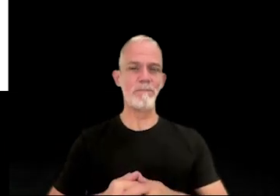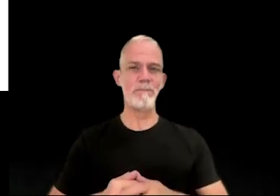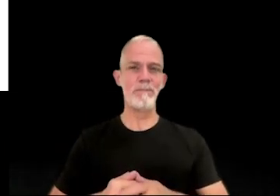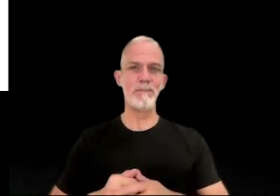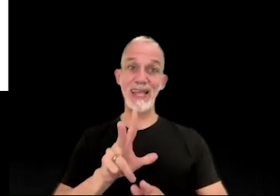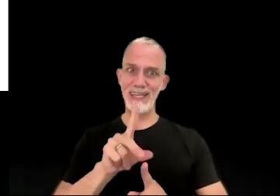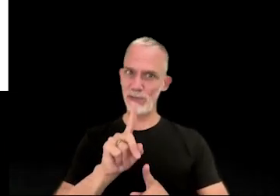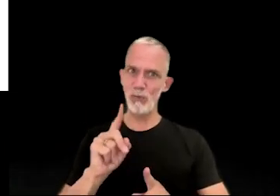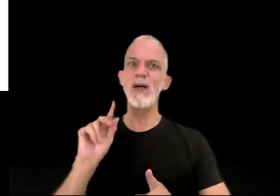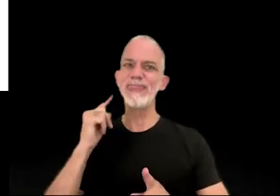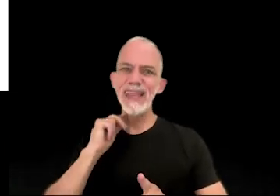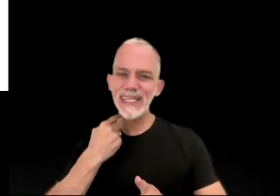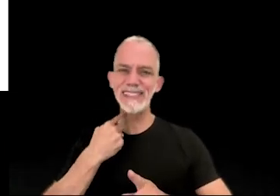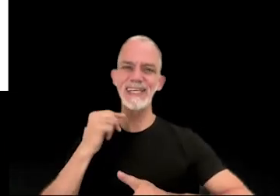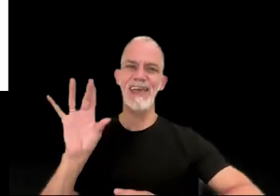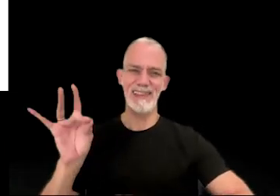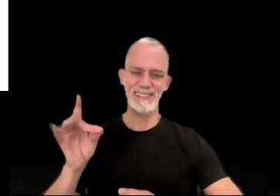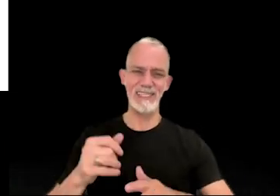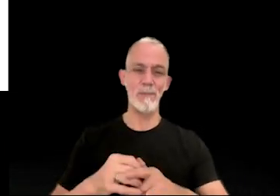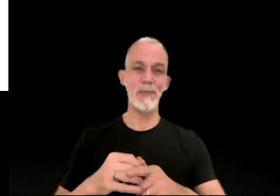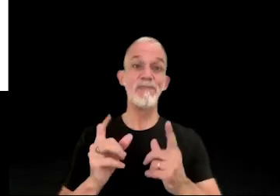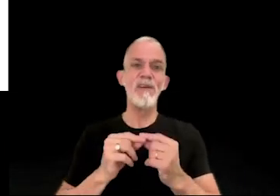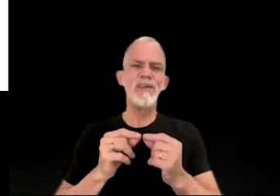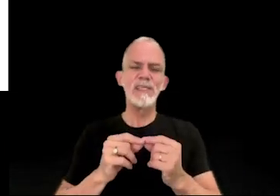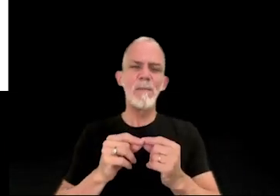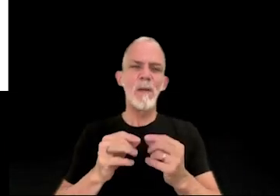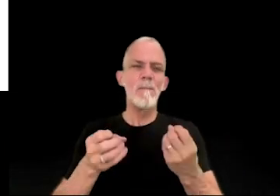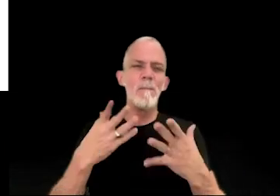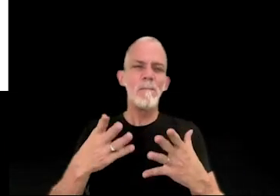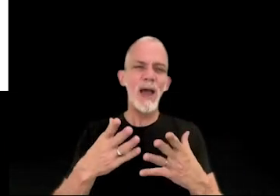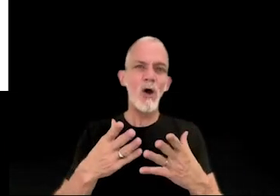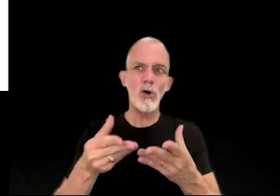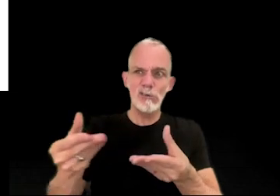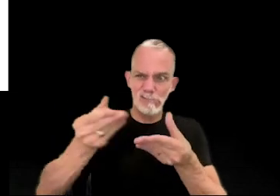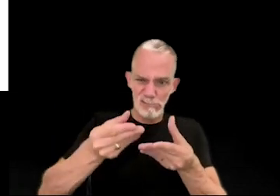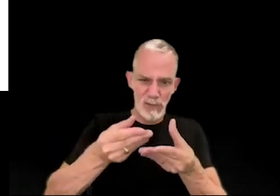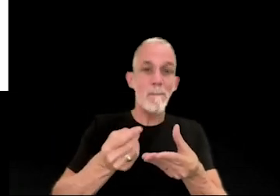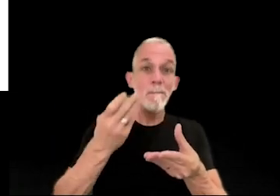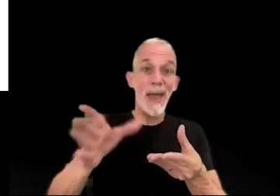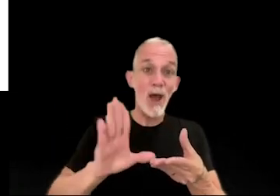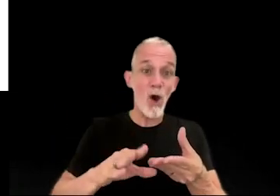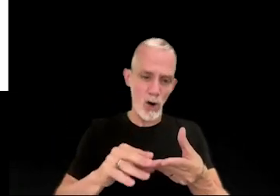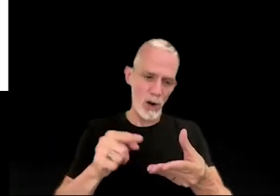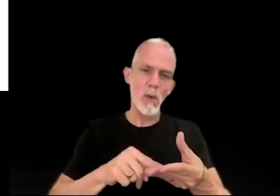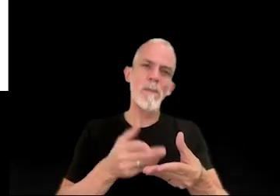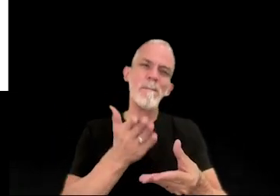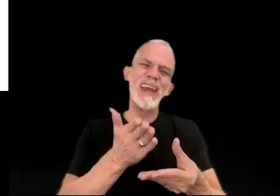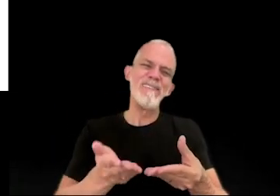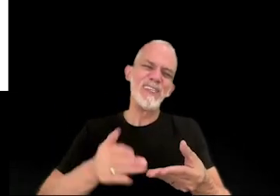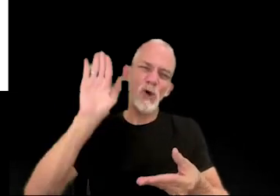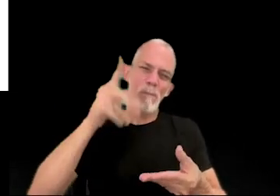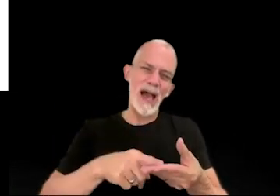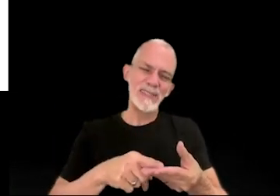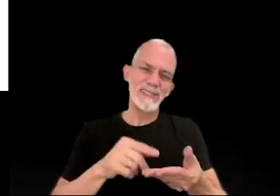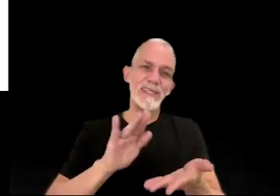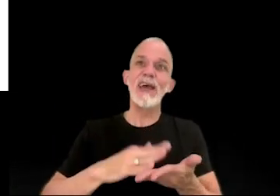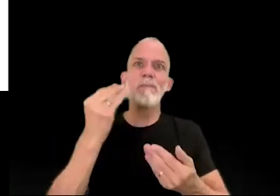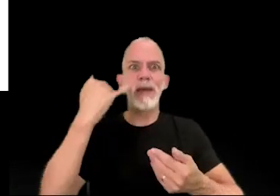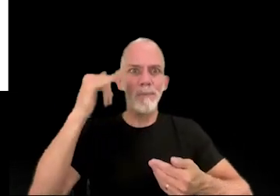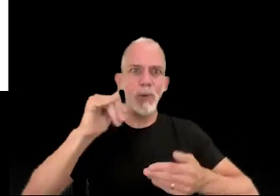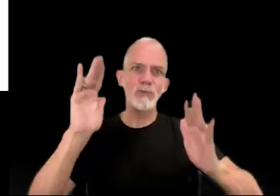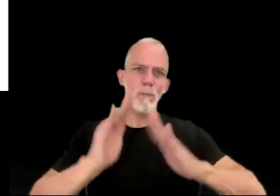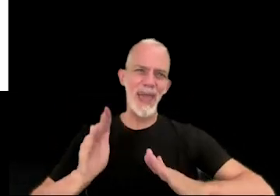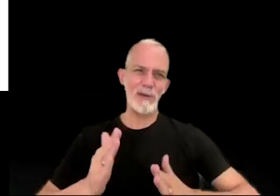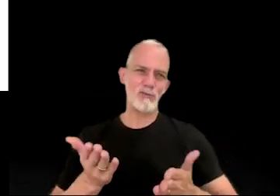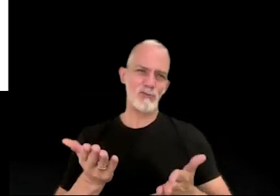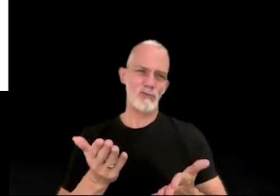fechas, cuanto más pronto me presenten la moratoria, voy a tener más beneficios. ¿En materia de qué? Y en materia de condonación de